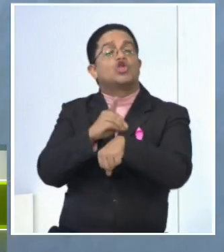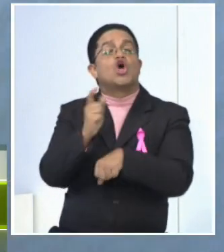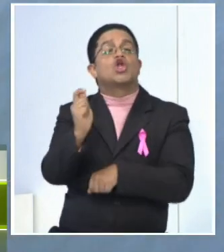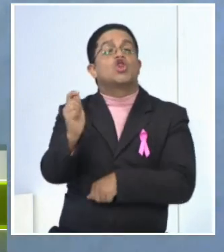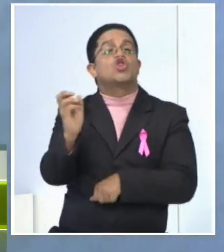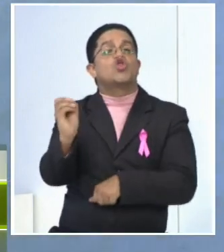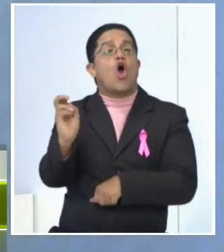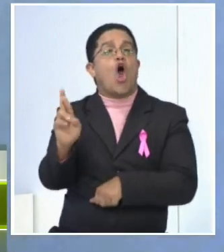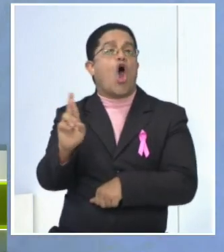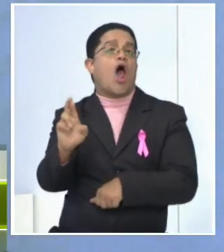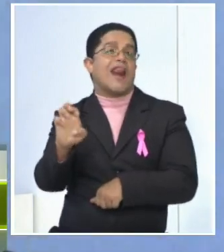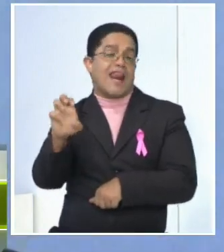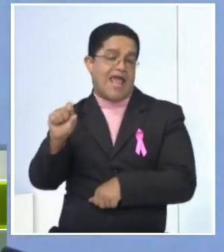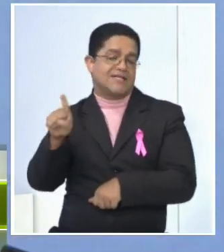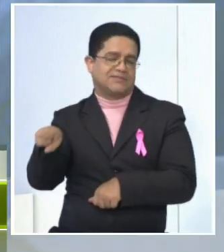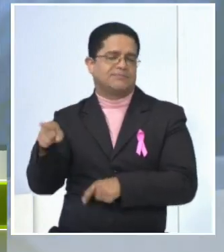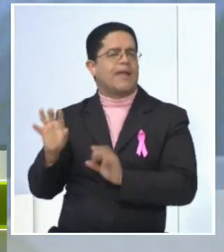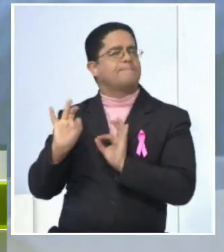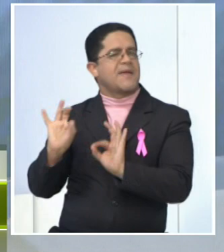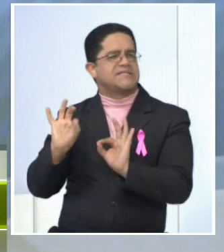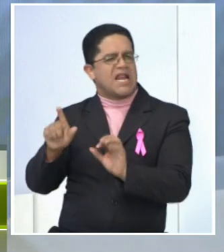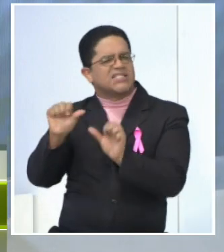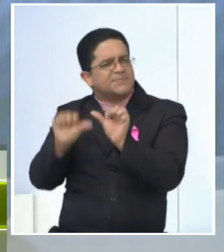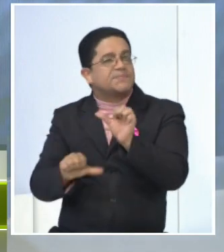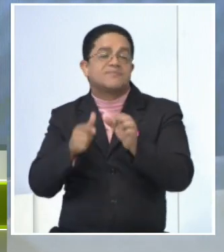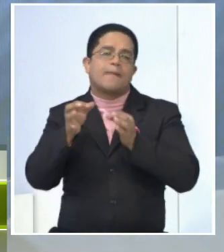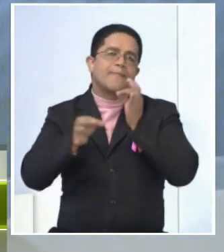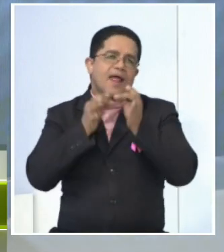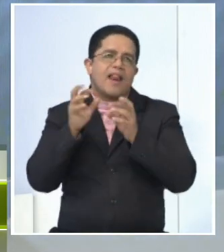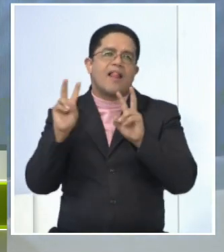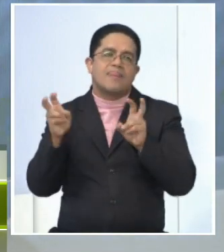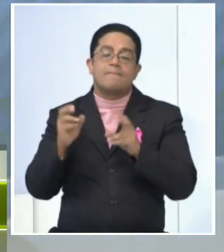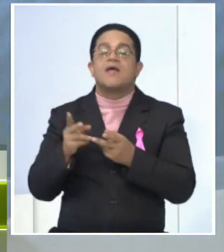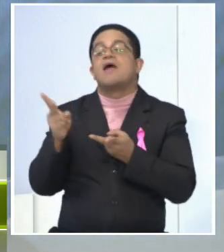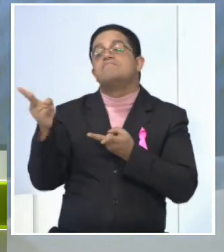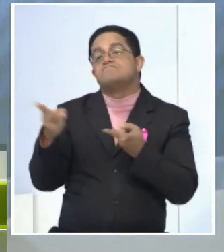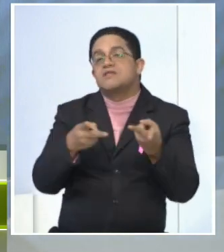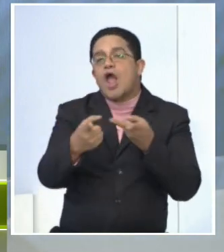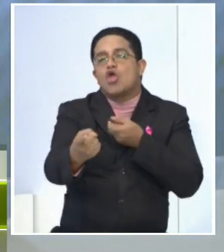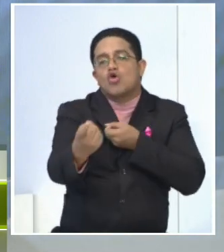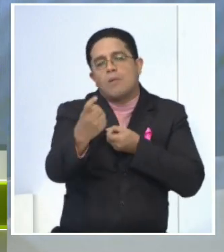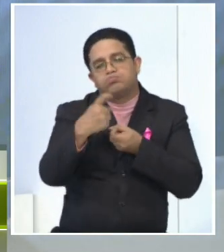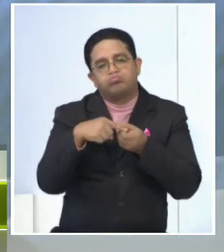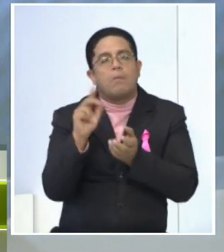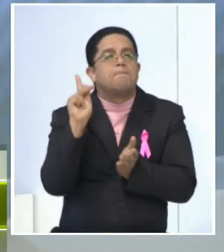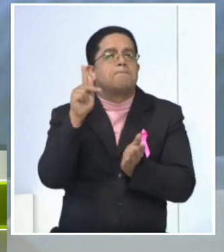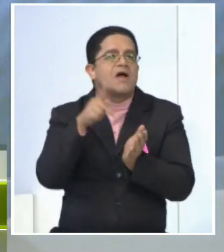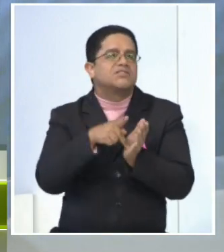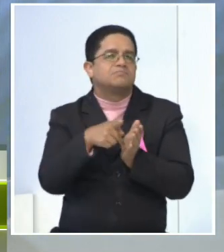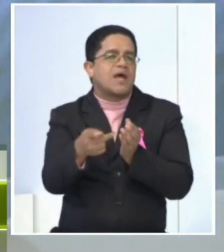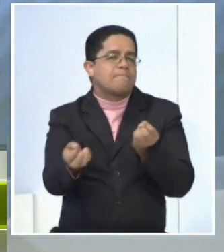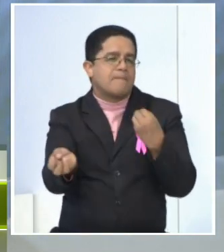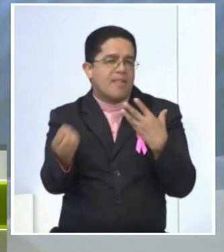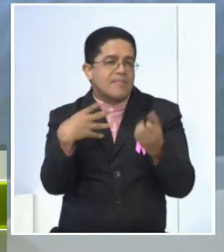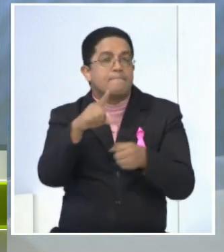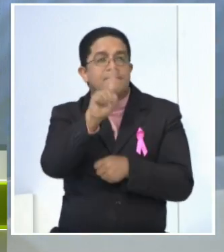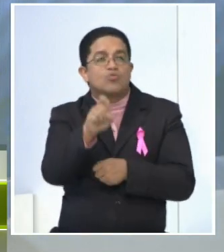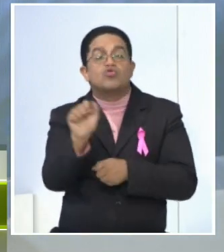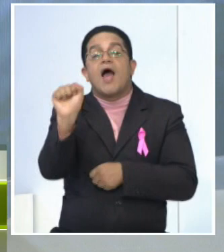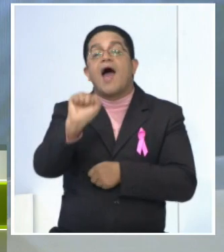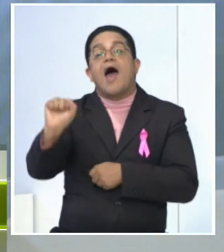pediatra, inmunólogo y también alergólogo, y estaremos conversando sobre este tema, invitándolos como siempre a participar en redes sociales, tanto